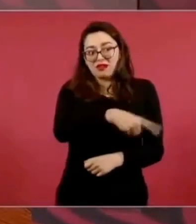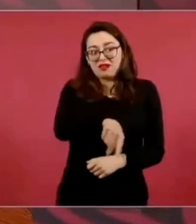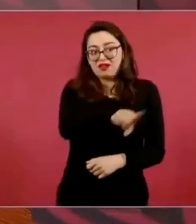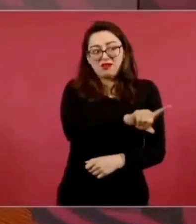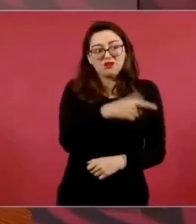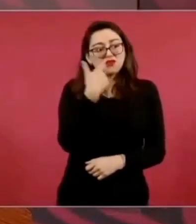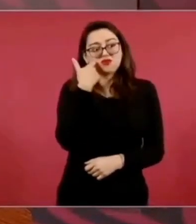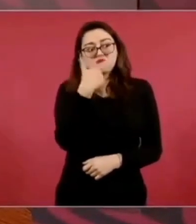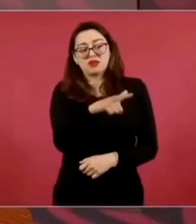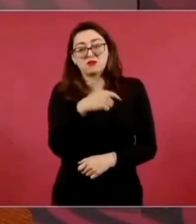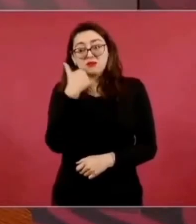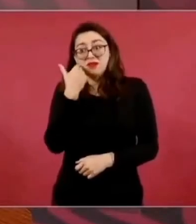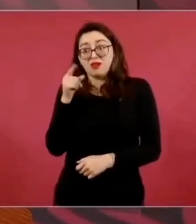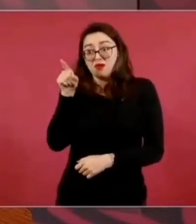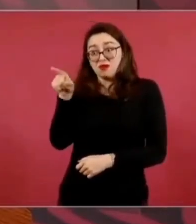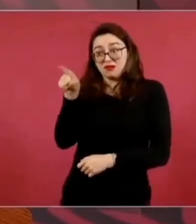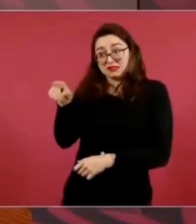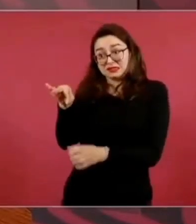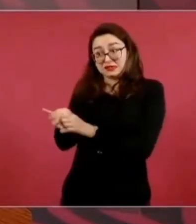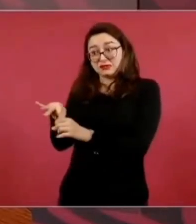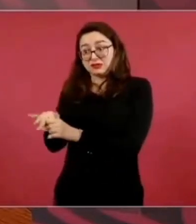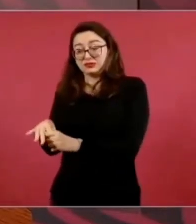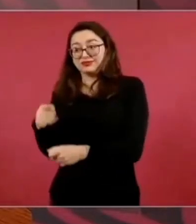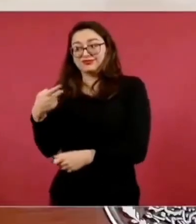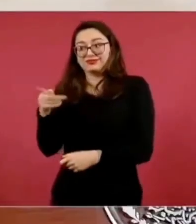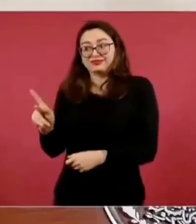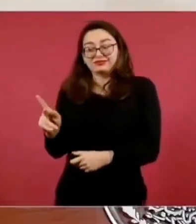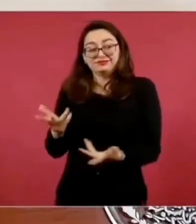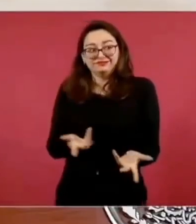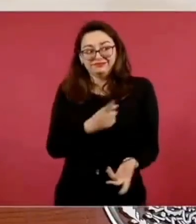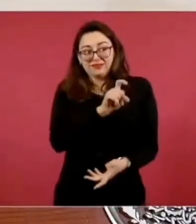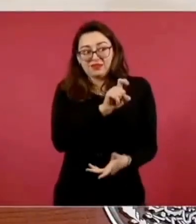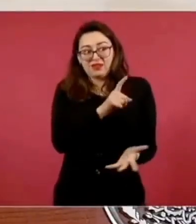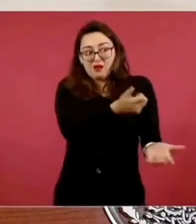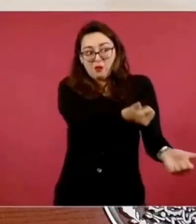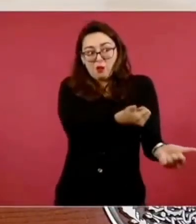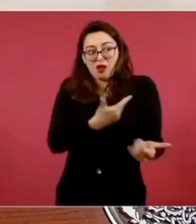nos van a dar el